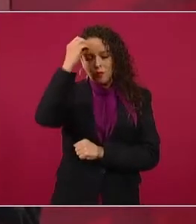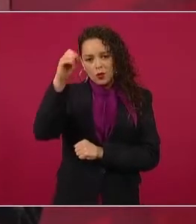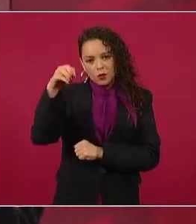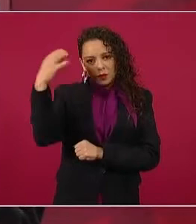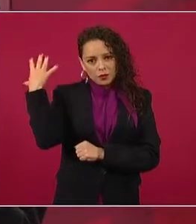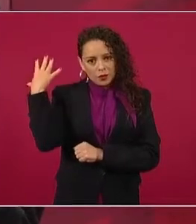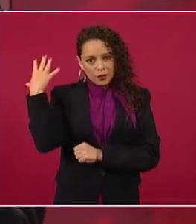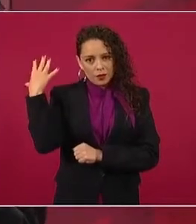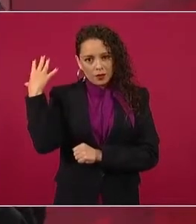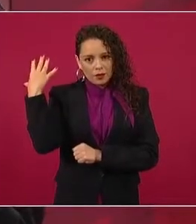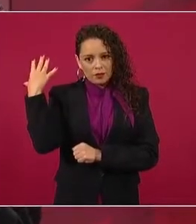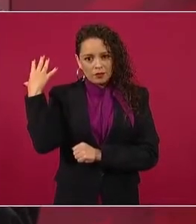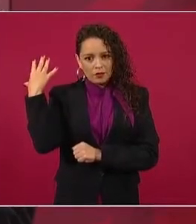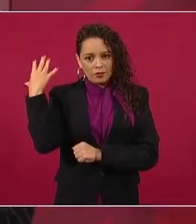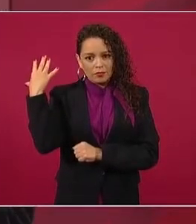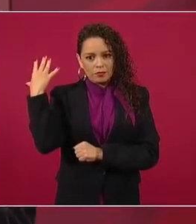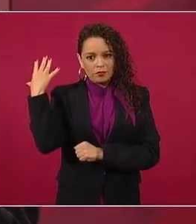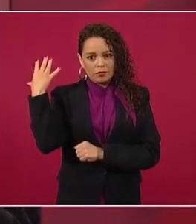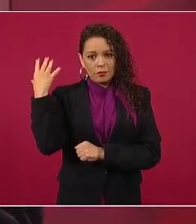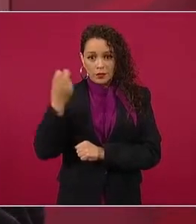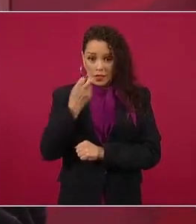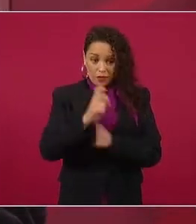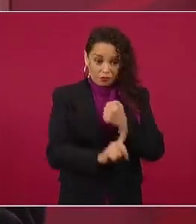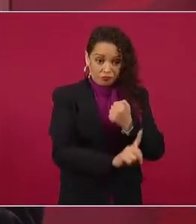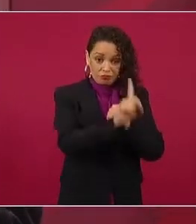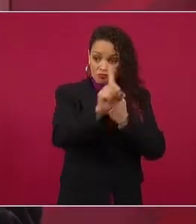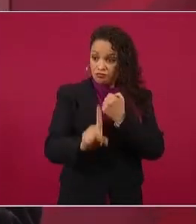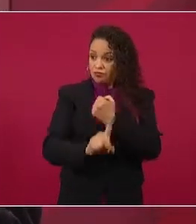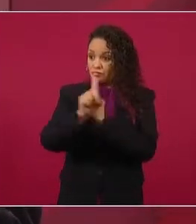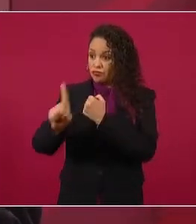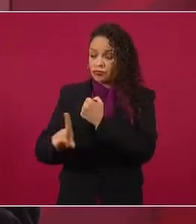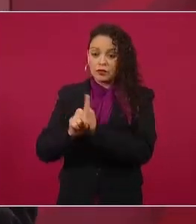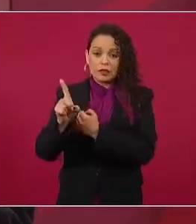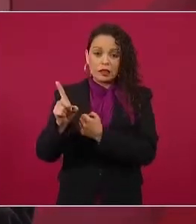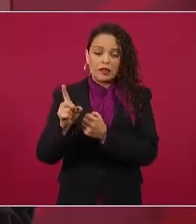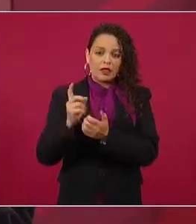que se generó todo este conflicto, se agravó